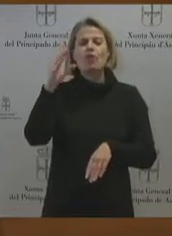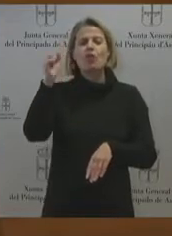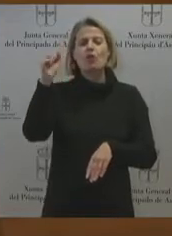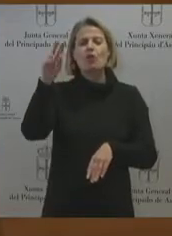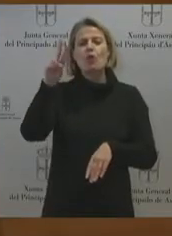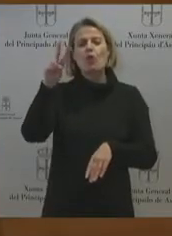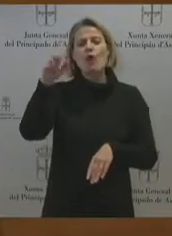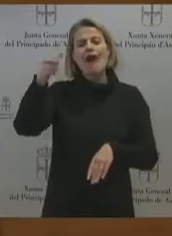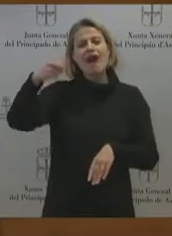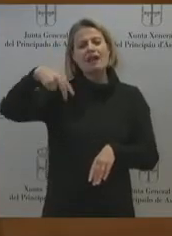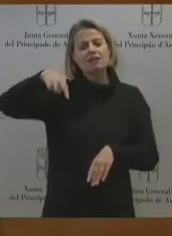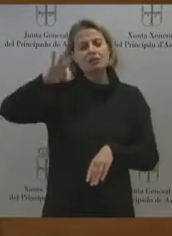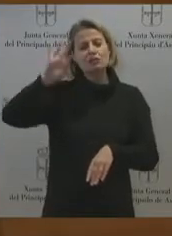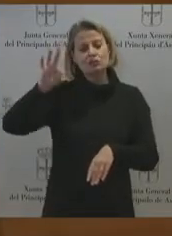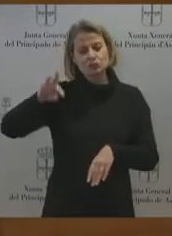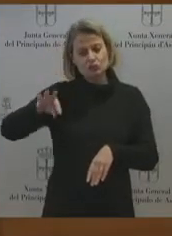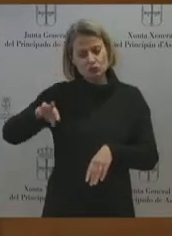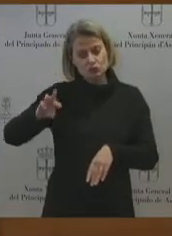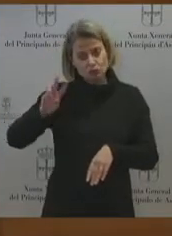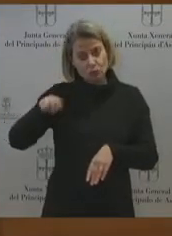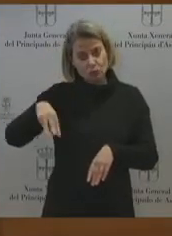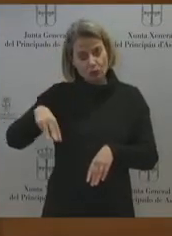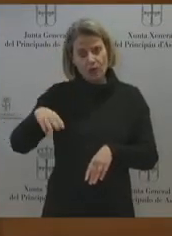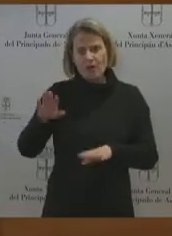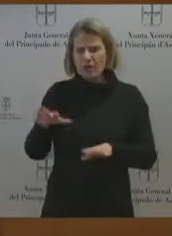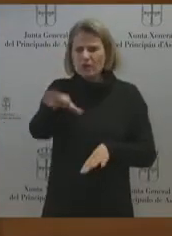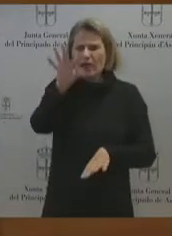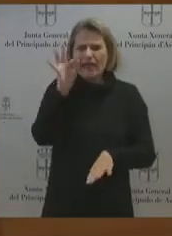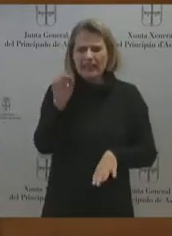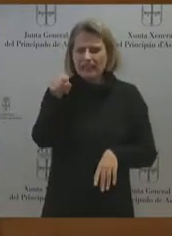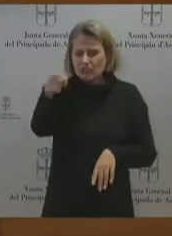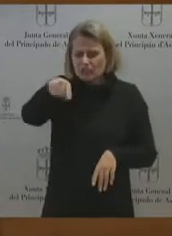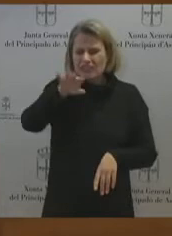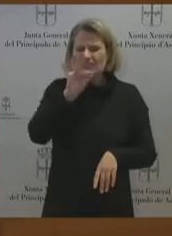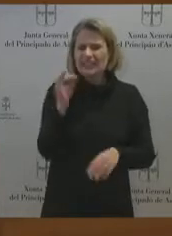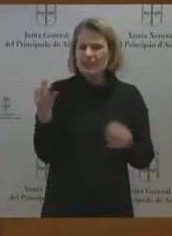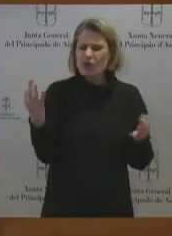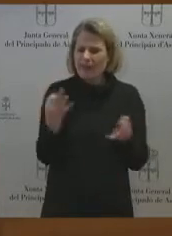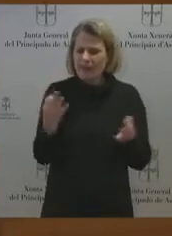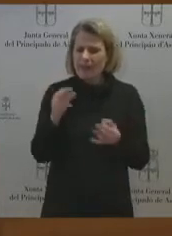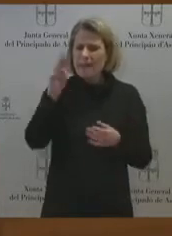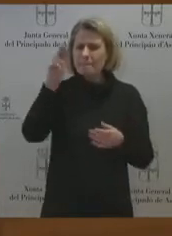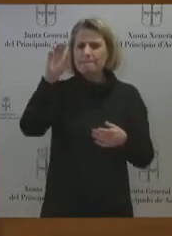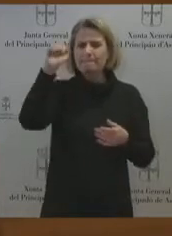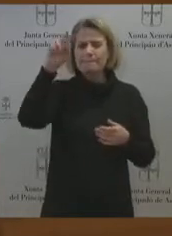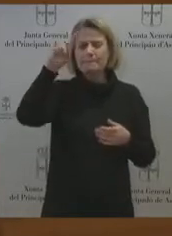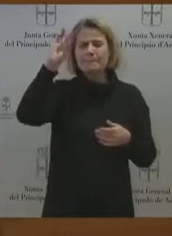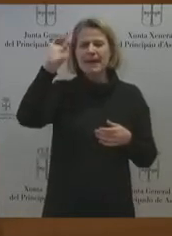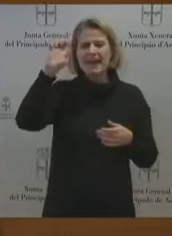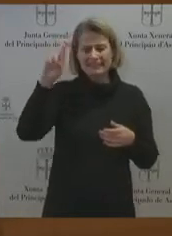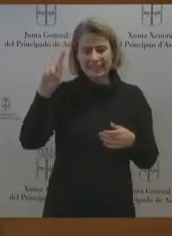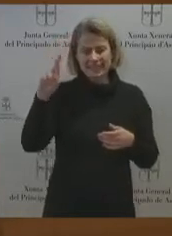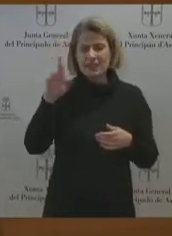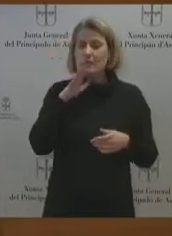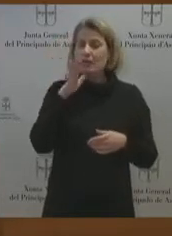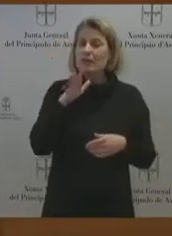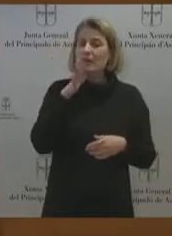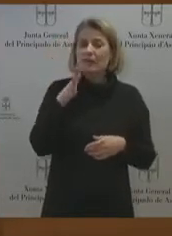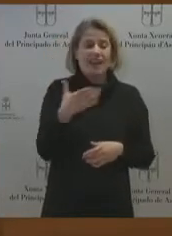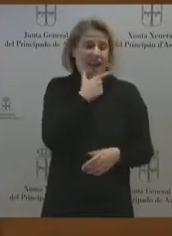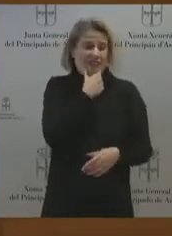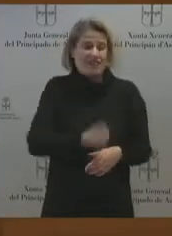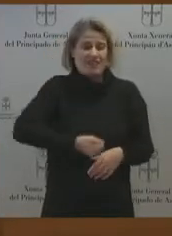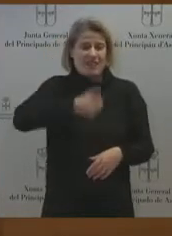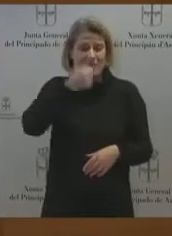en contra de lo que pensaban los trabajadores? Porque era lo más fácil, porque era el tira que libras. Porque es que la especialidad de este Gobierno en